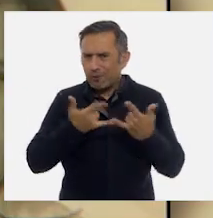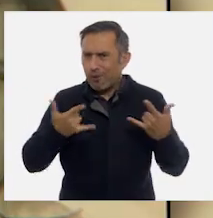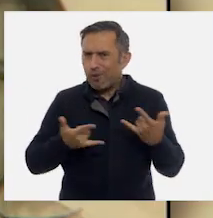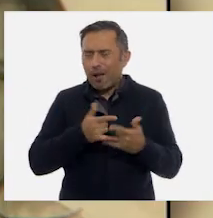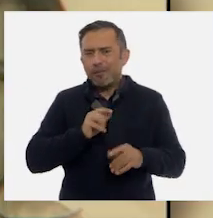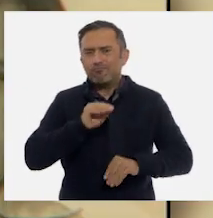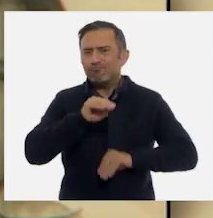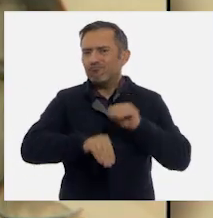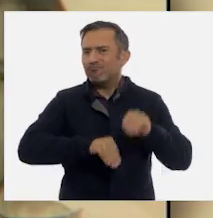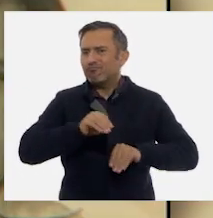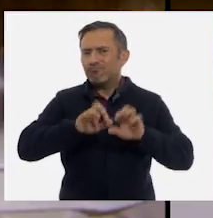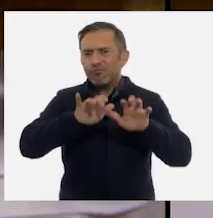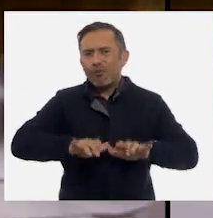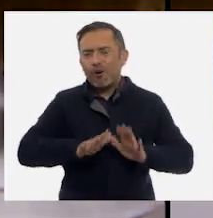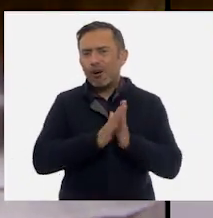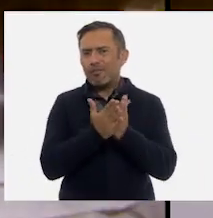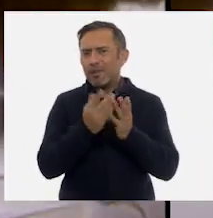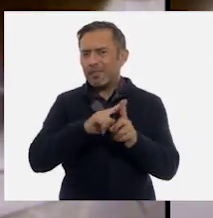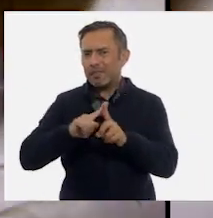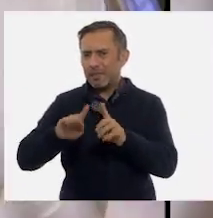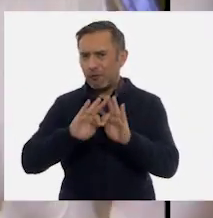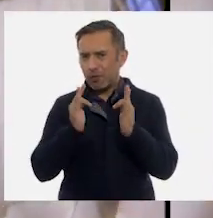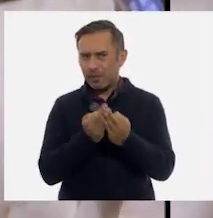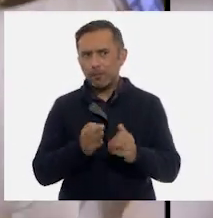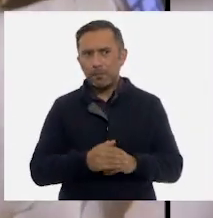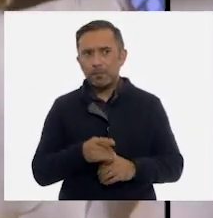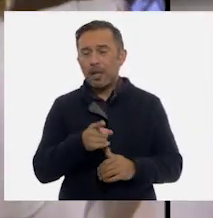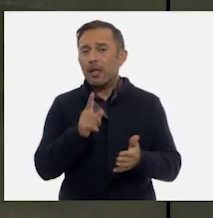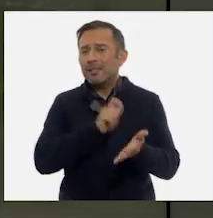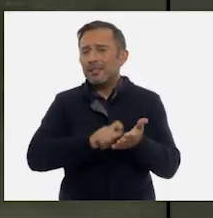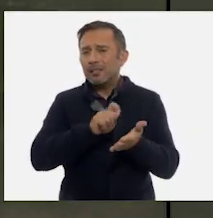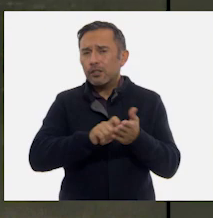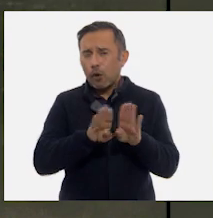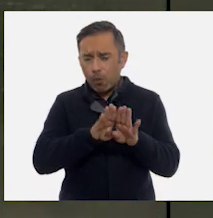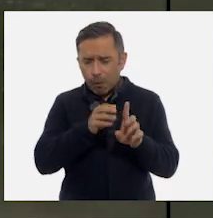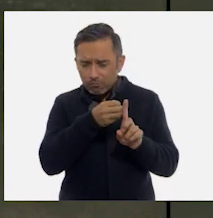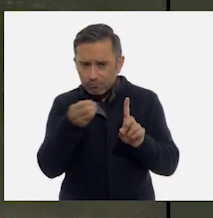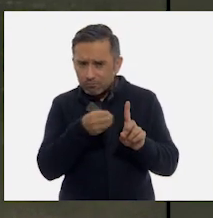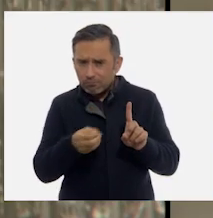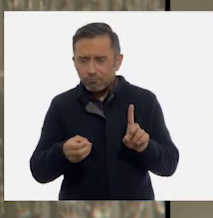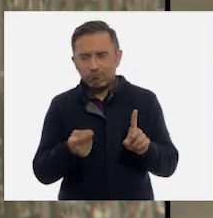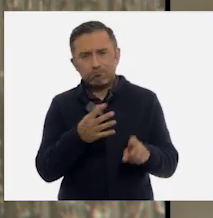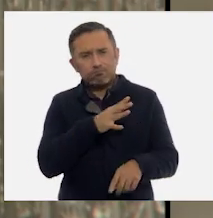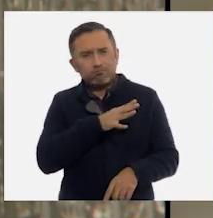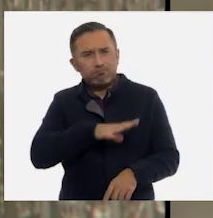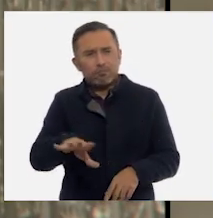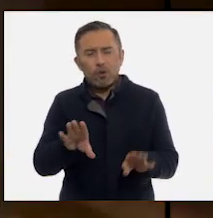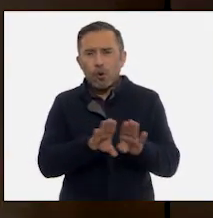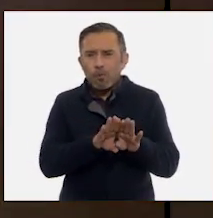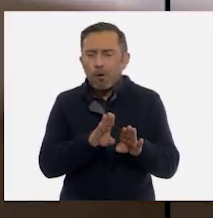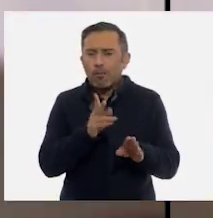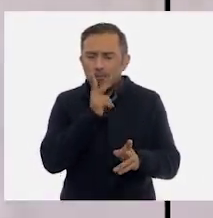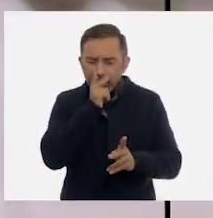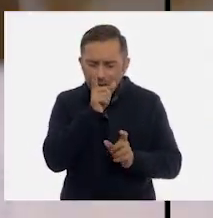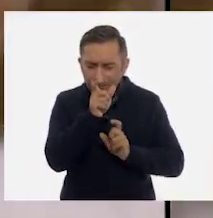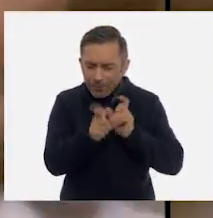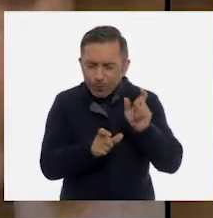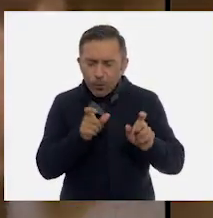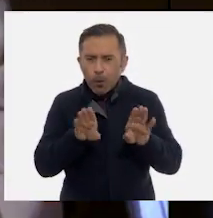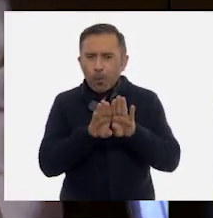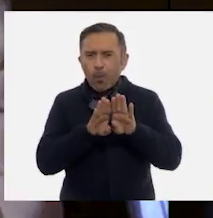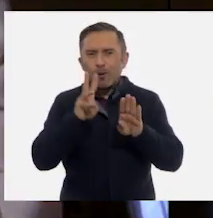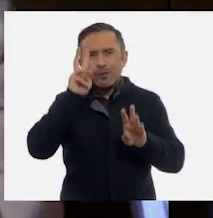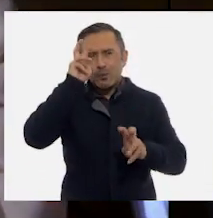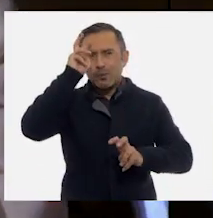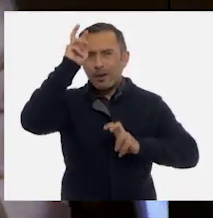diferentes maneras. Es una escritora con una prosa excepcional. Con algunos elementos oníricos, surrealistas, cambia